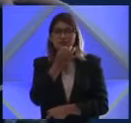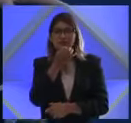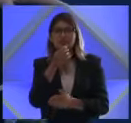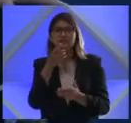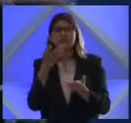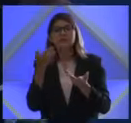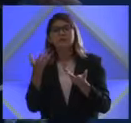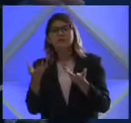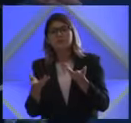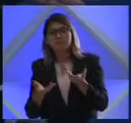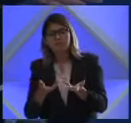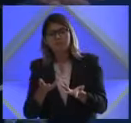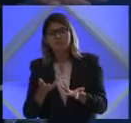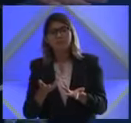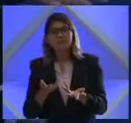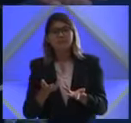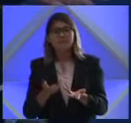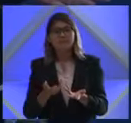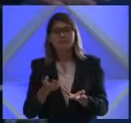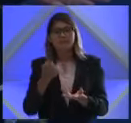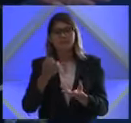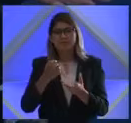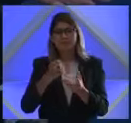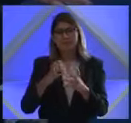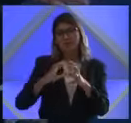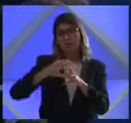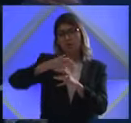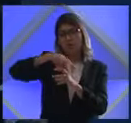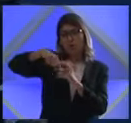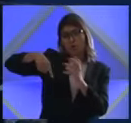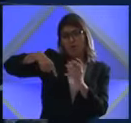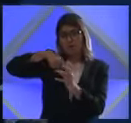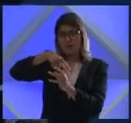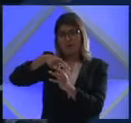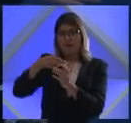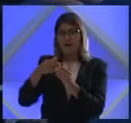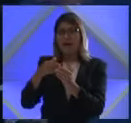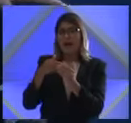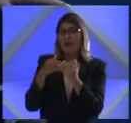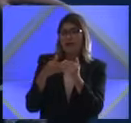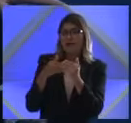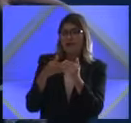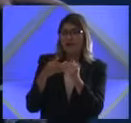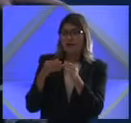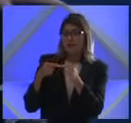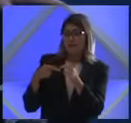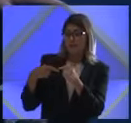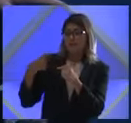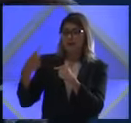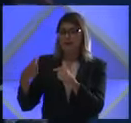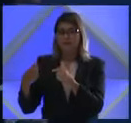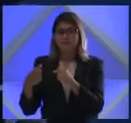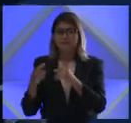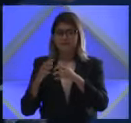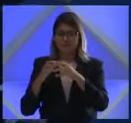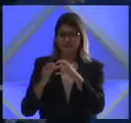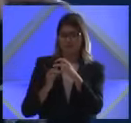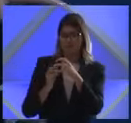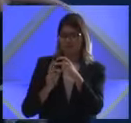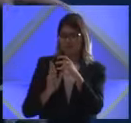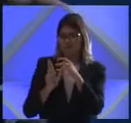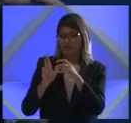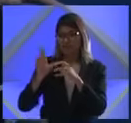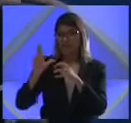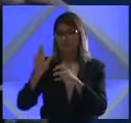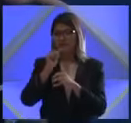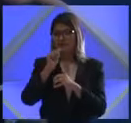y vuelos suborbitales es decir no entrarán en órbita pero es un buen comienzo